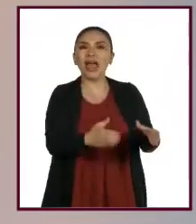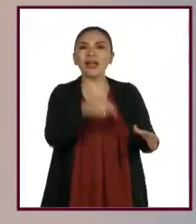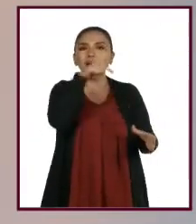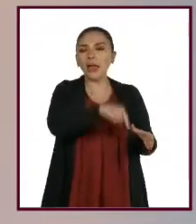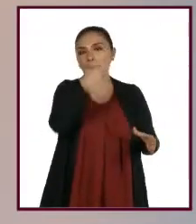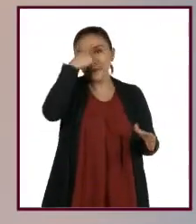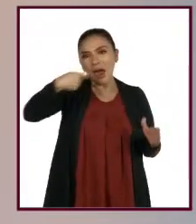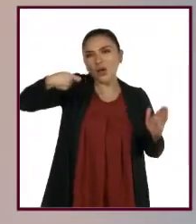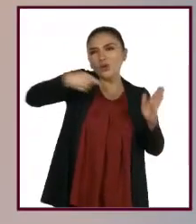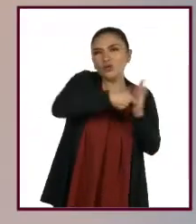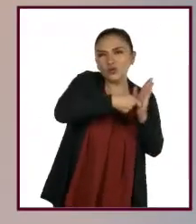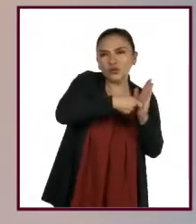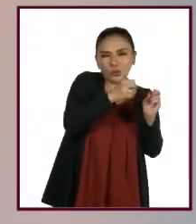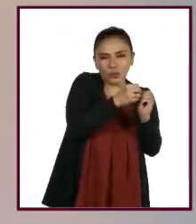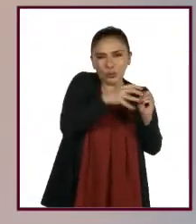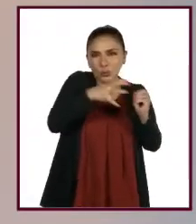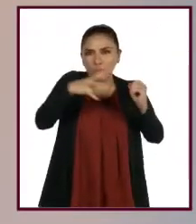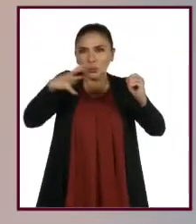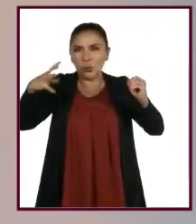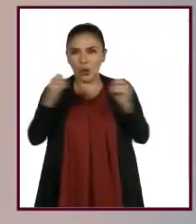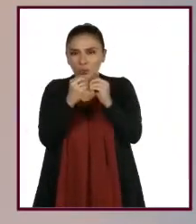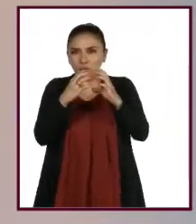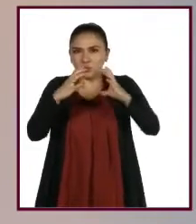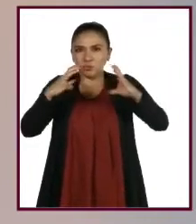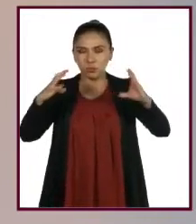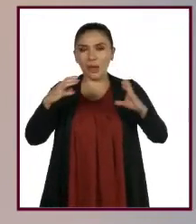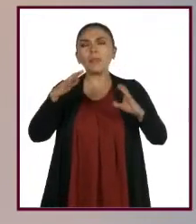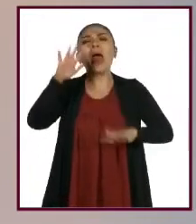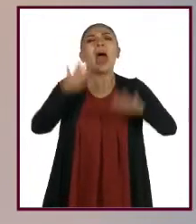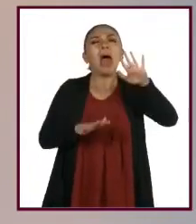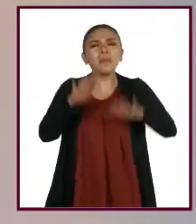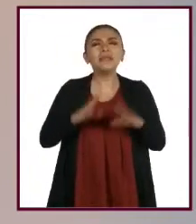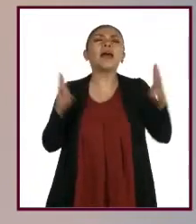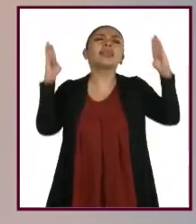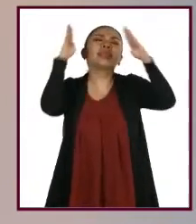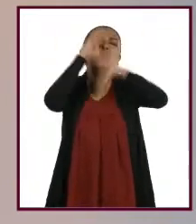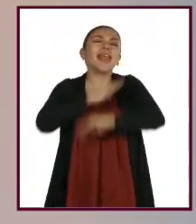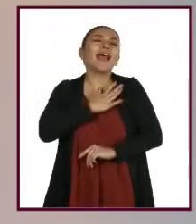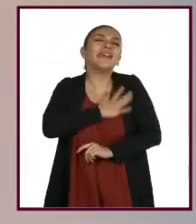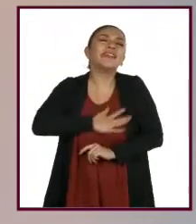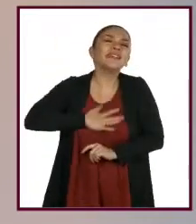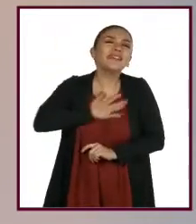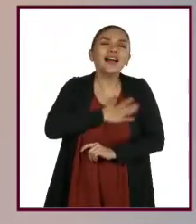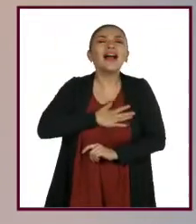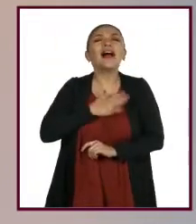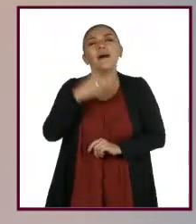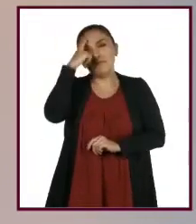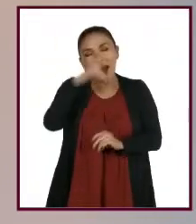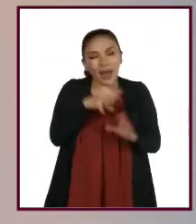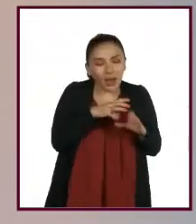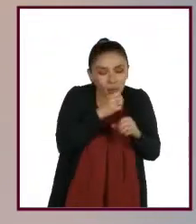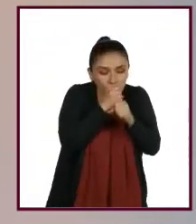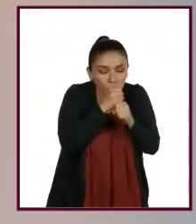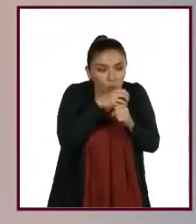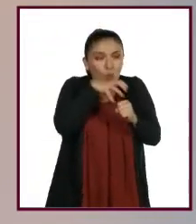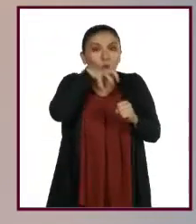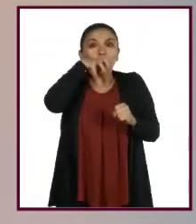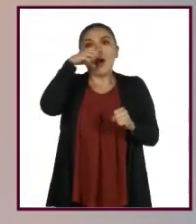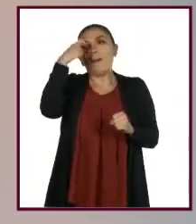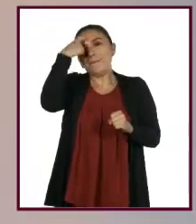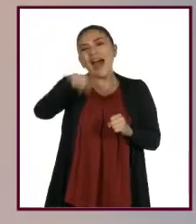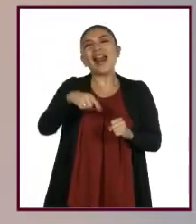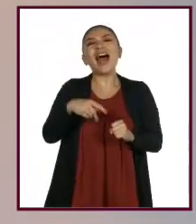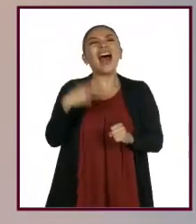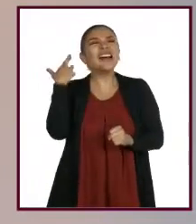al llenar estos globos y que a veces de manera recreativa se usa, se inhala para